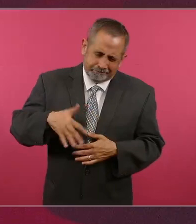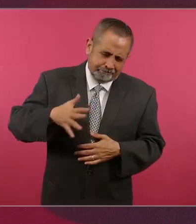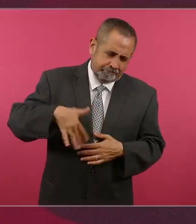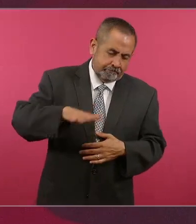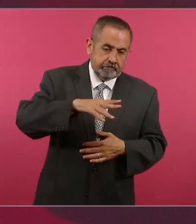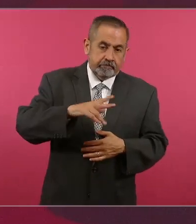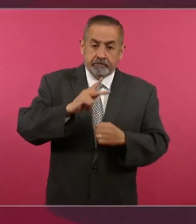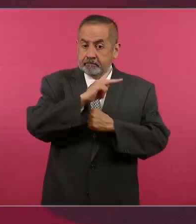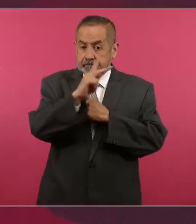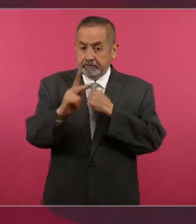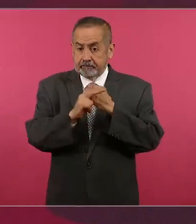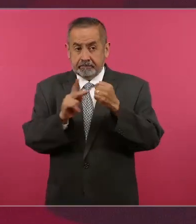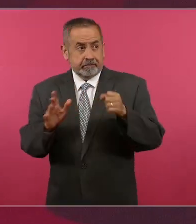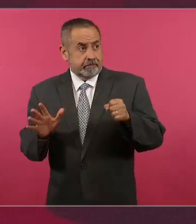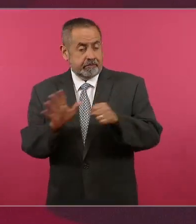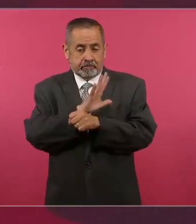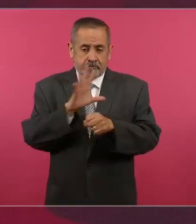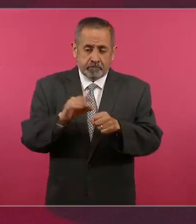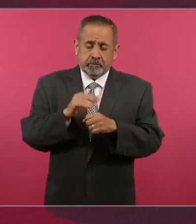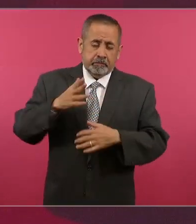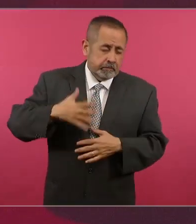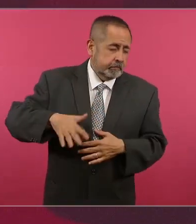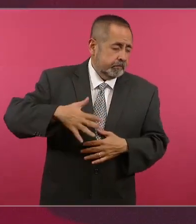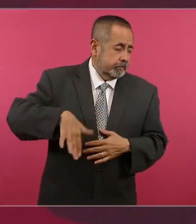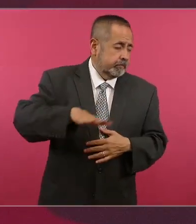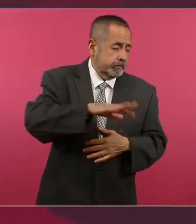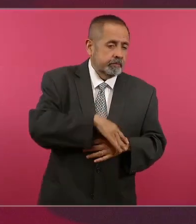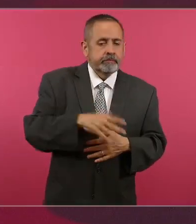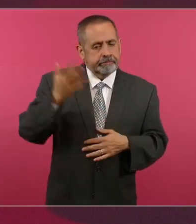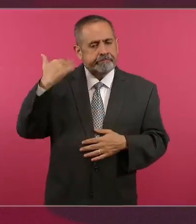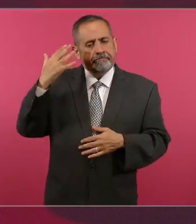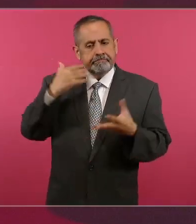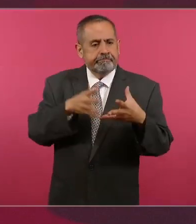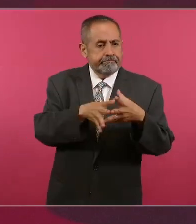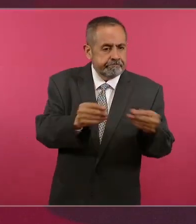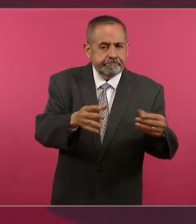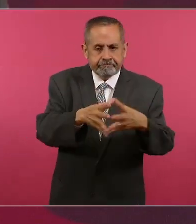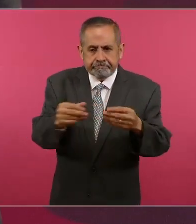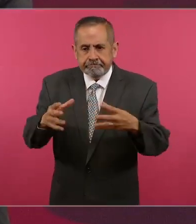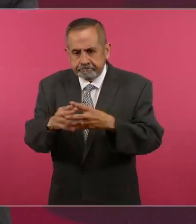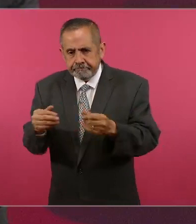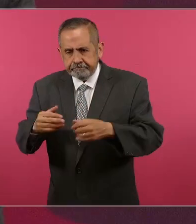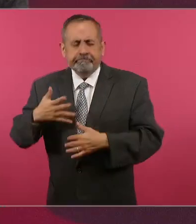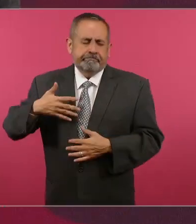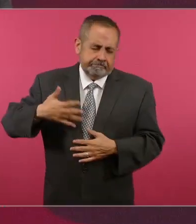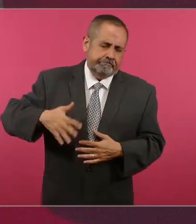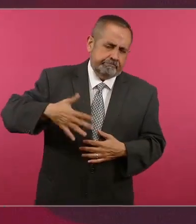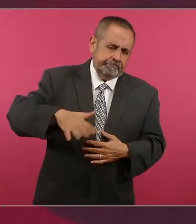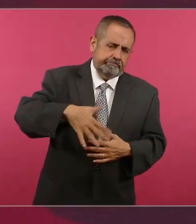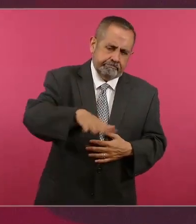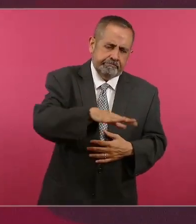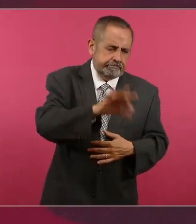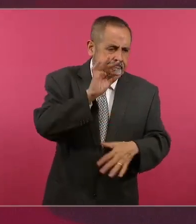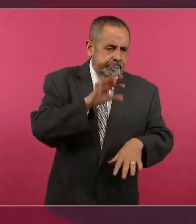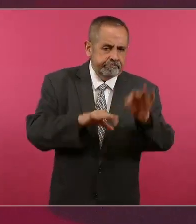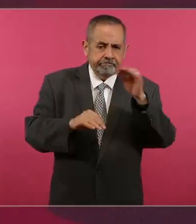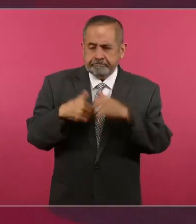el país de desaparecidos. Y ya pronto vamos a tener un